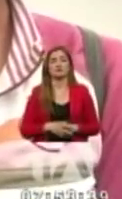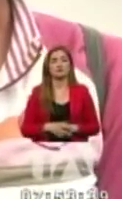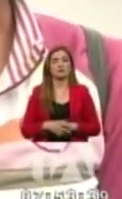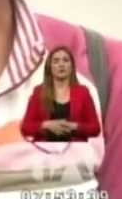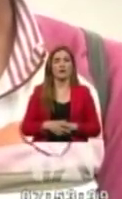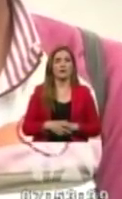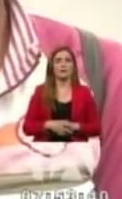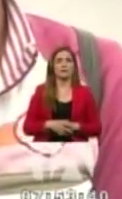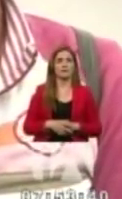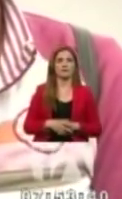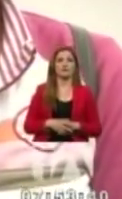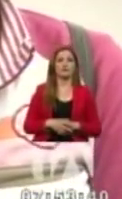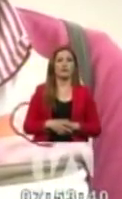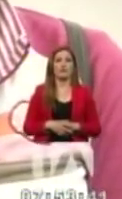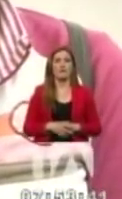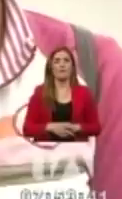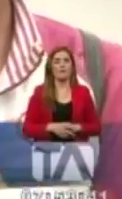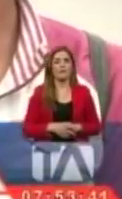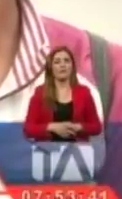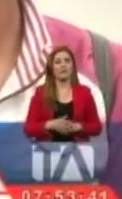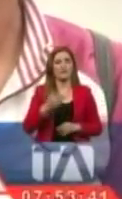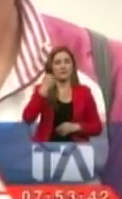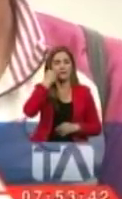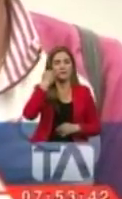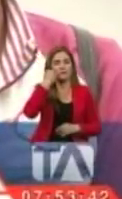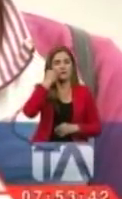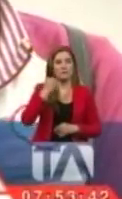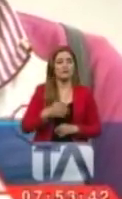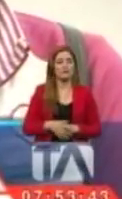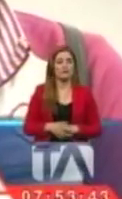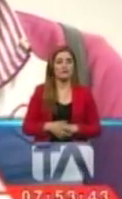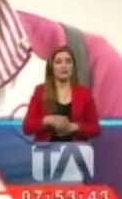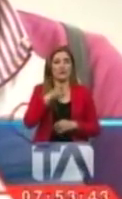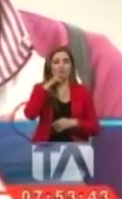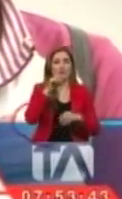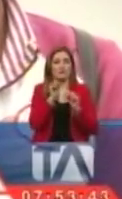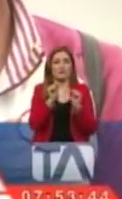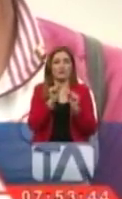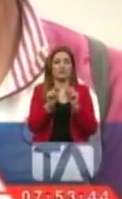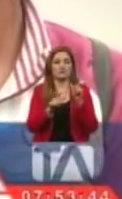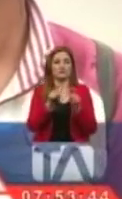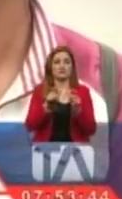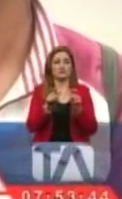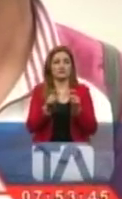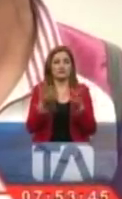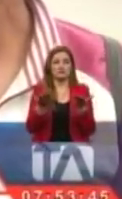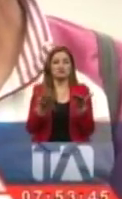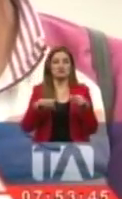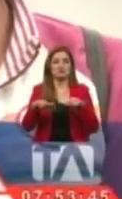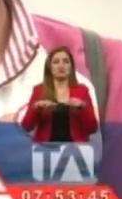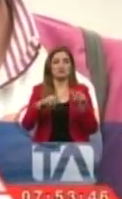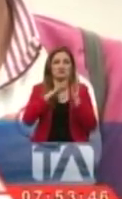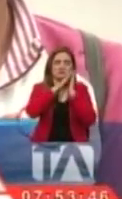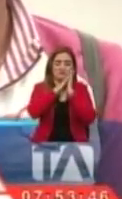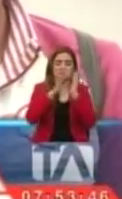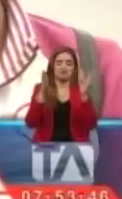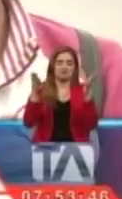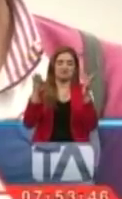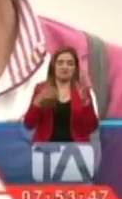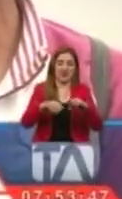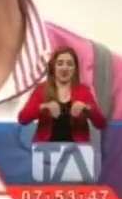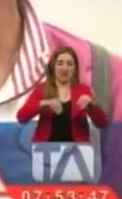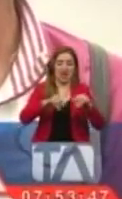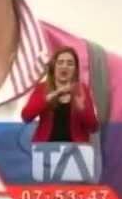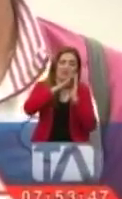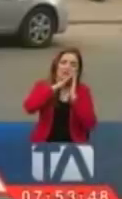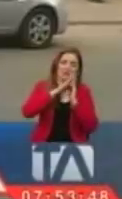realidad sí para que estén un poco más cómodos porque aquí hace mucho frío hay mucha gente que no tiene y colchonetas no tiene dónde